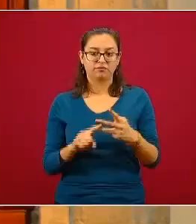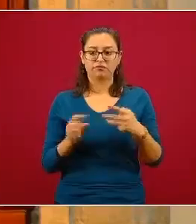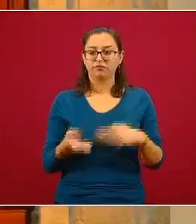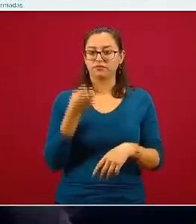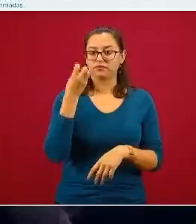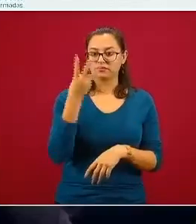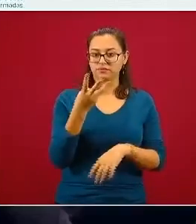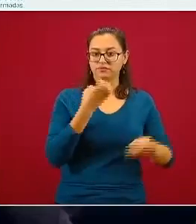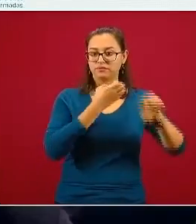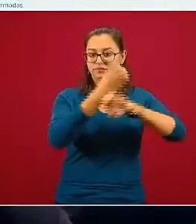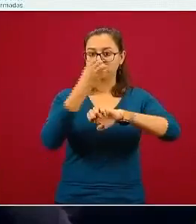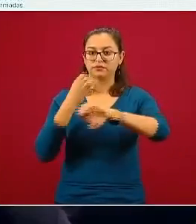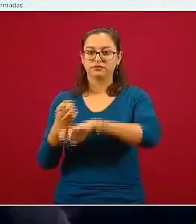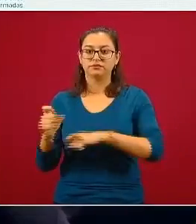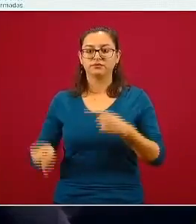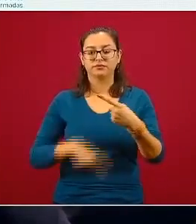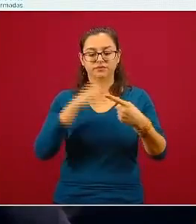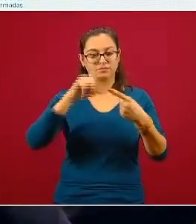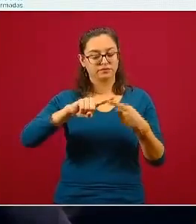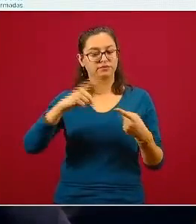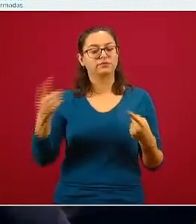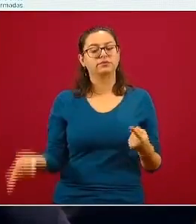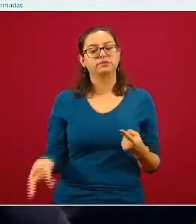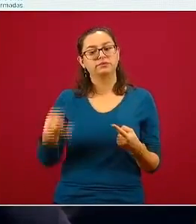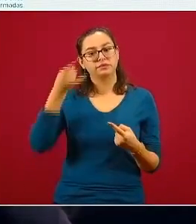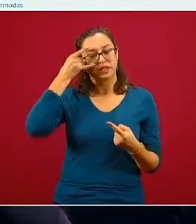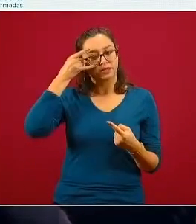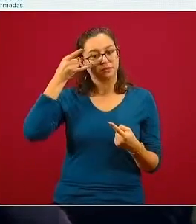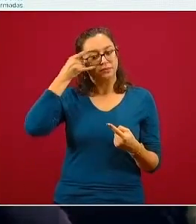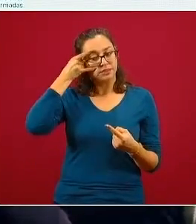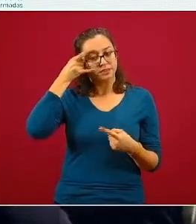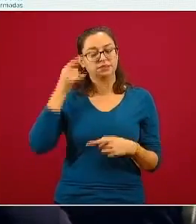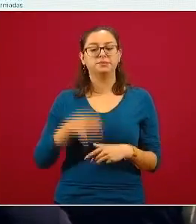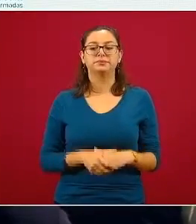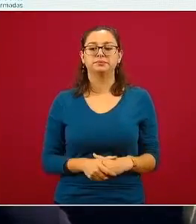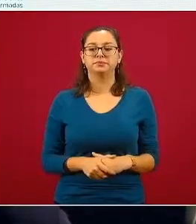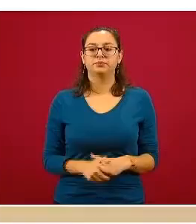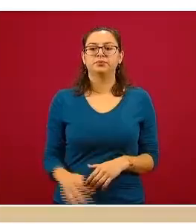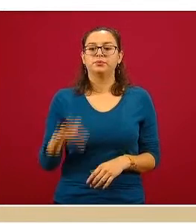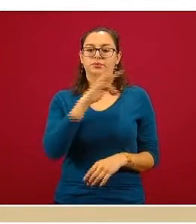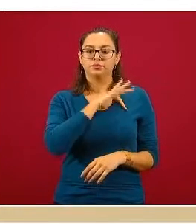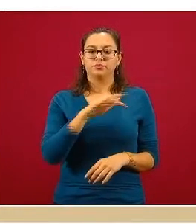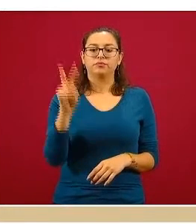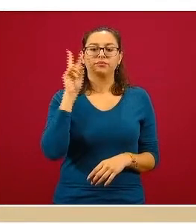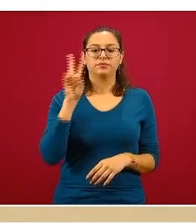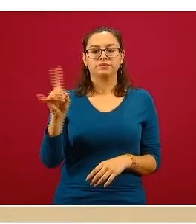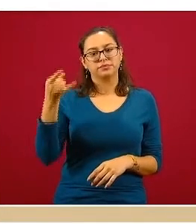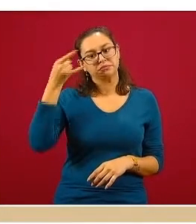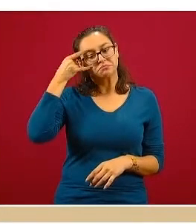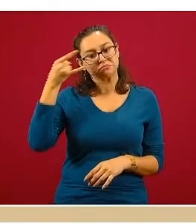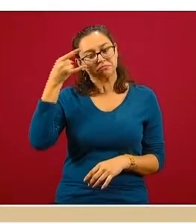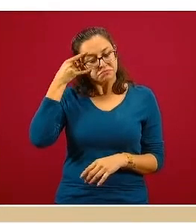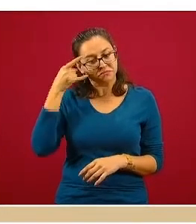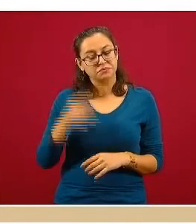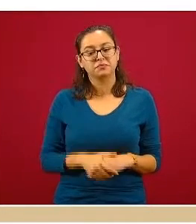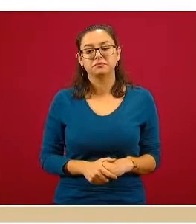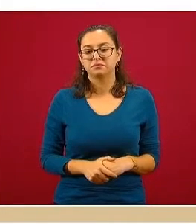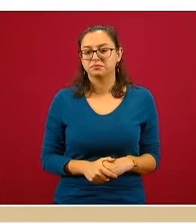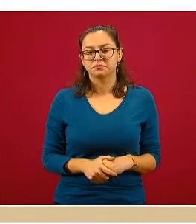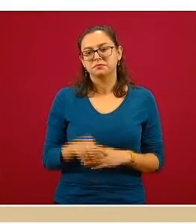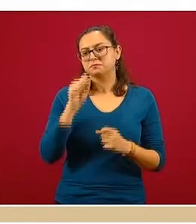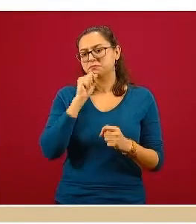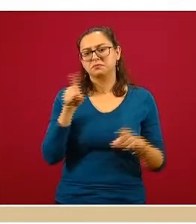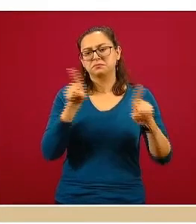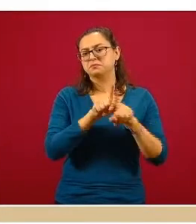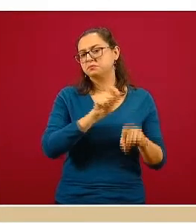que la componen, y vamos a iniciar por el estado de Campeche. Veamos el estado de Campeche. Campeche, prácticamente